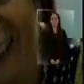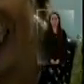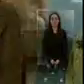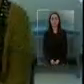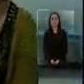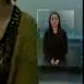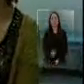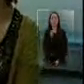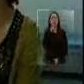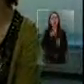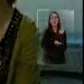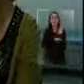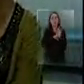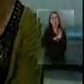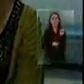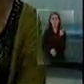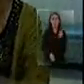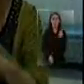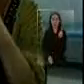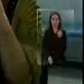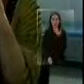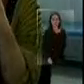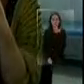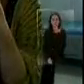¿En qué piso estamos? Primero.